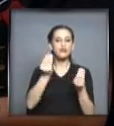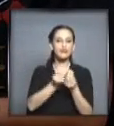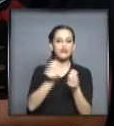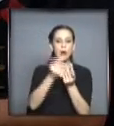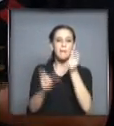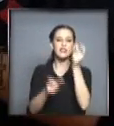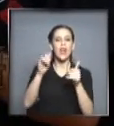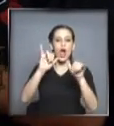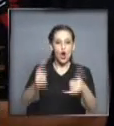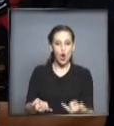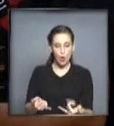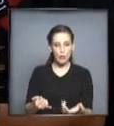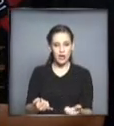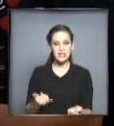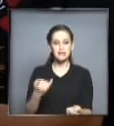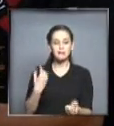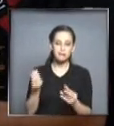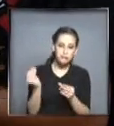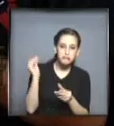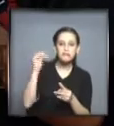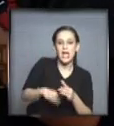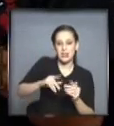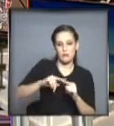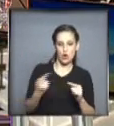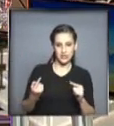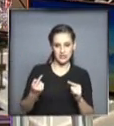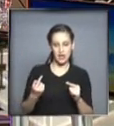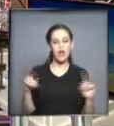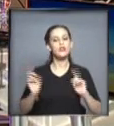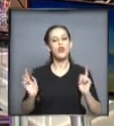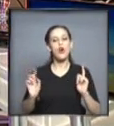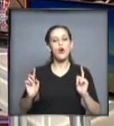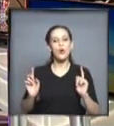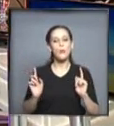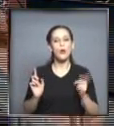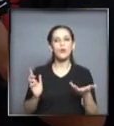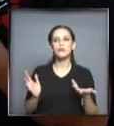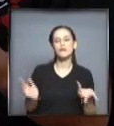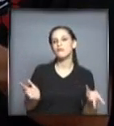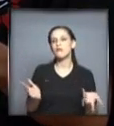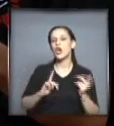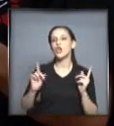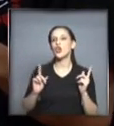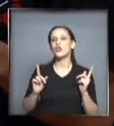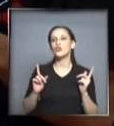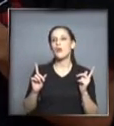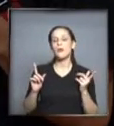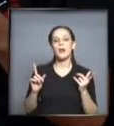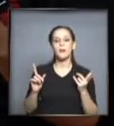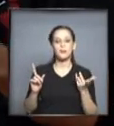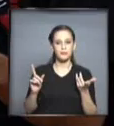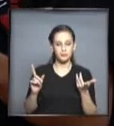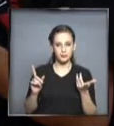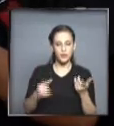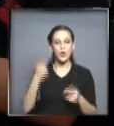un gran porcentaje de la juventud decida involucrarse a la política, no como, que esto es un poco lo que quería decir, no involucrarse a la política a